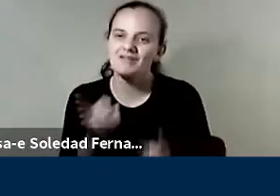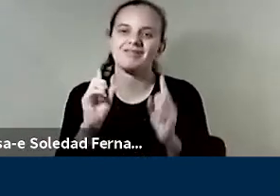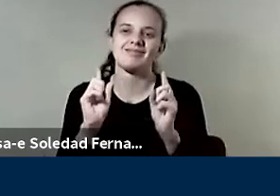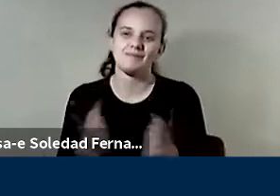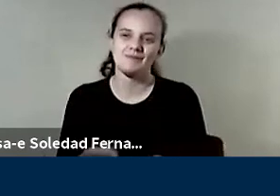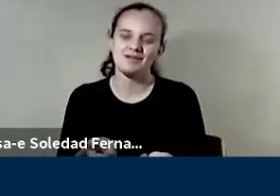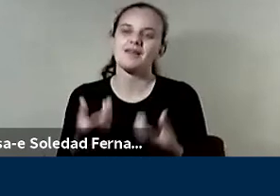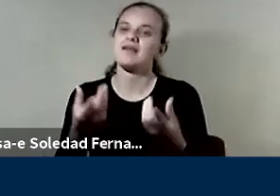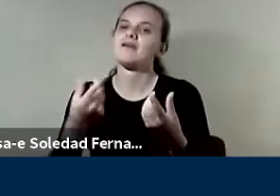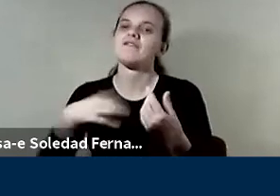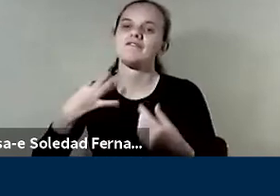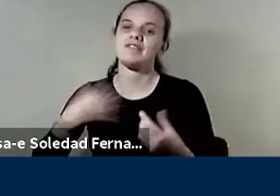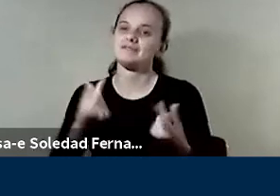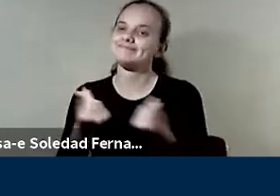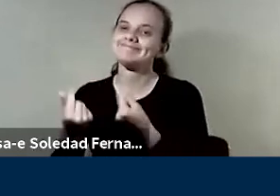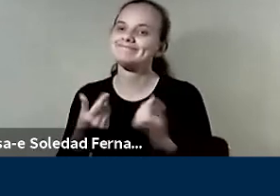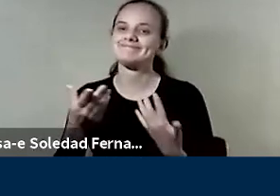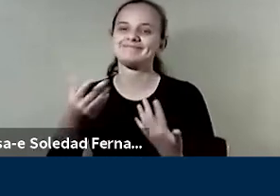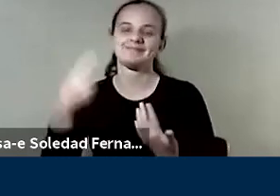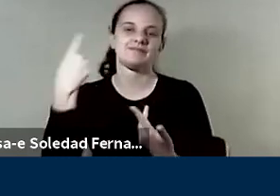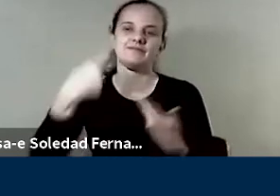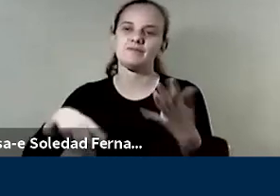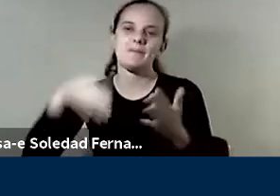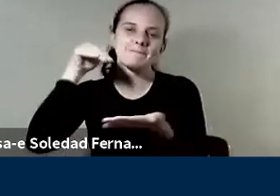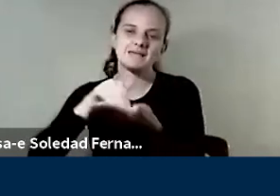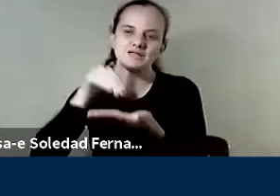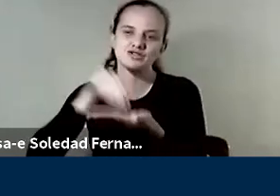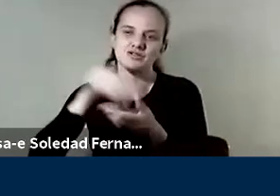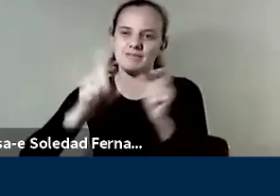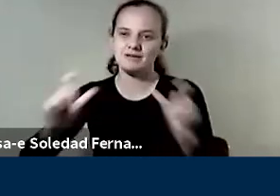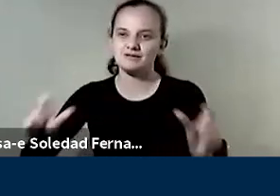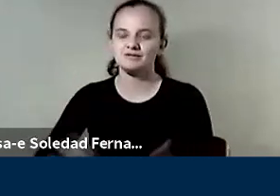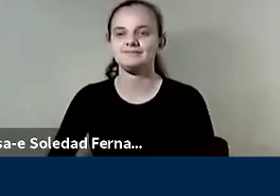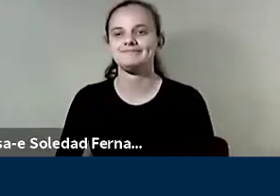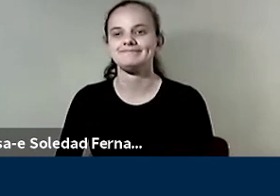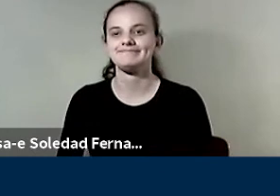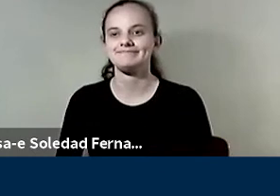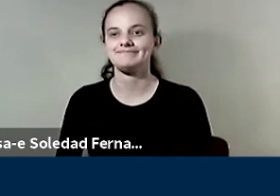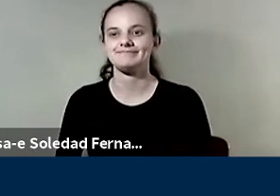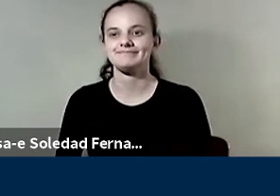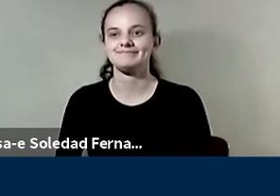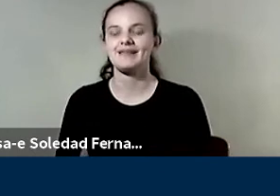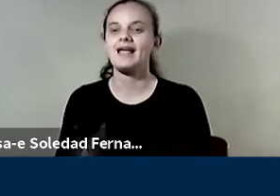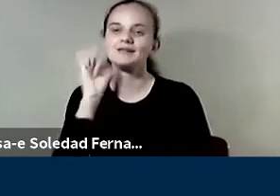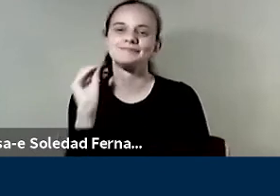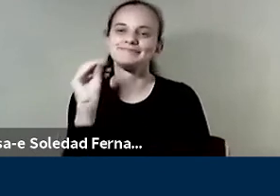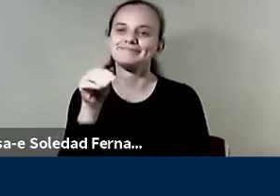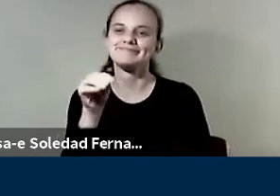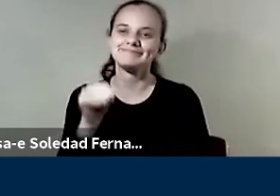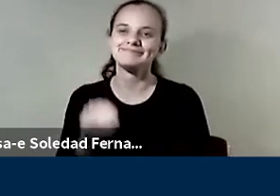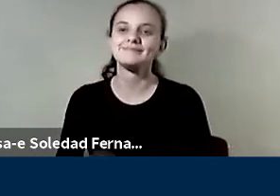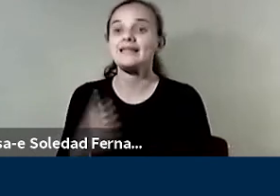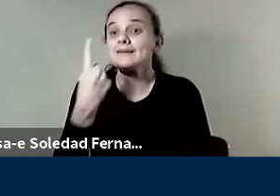más accesible, y por supuesto mejorar significativamente la calidad de vida de muchísimas